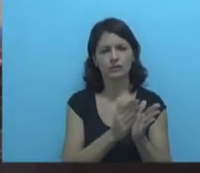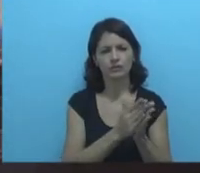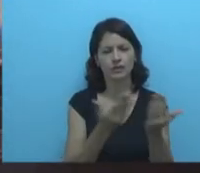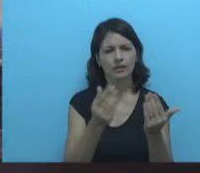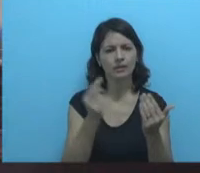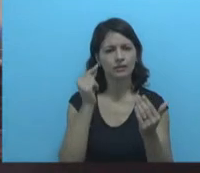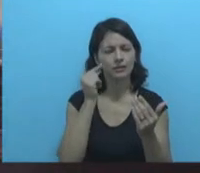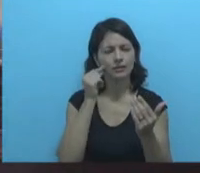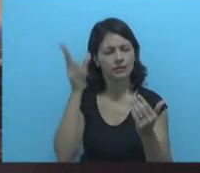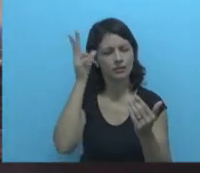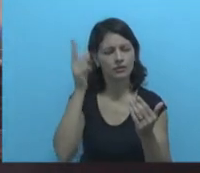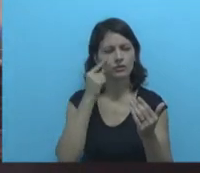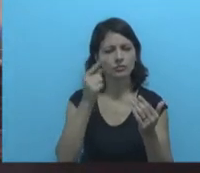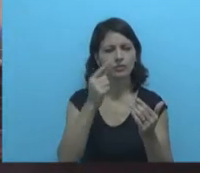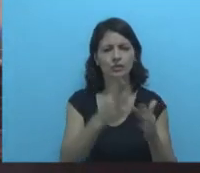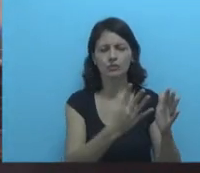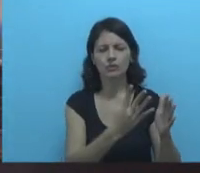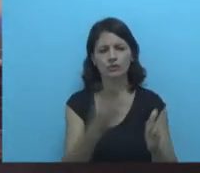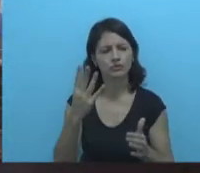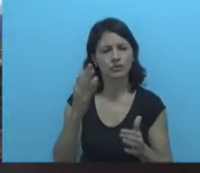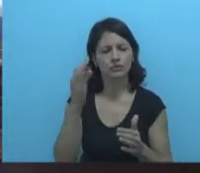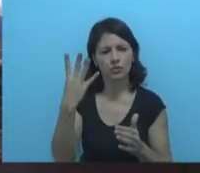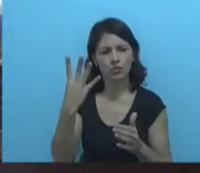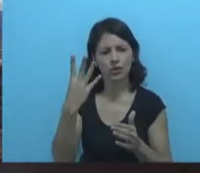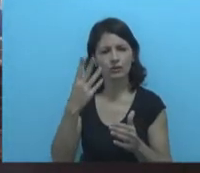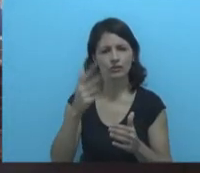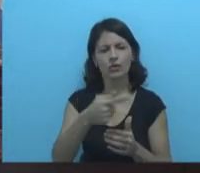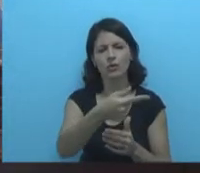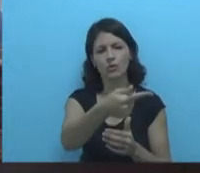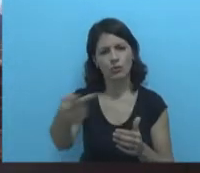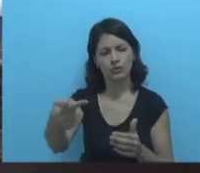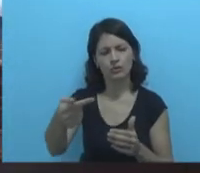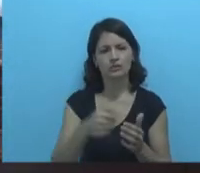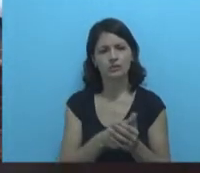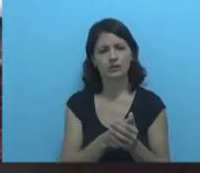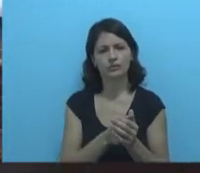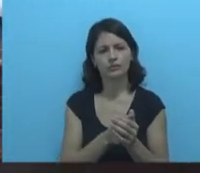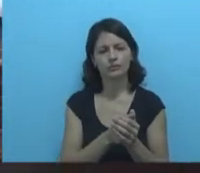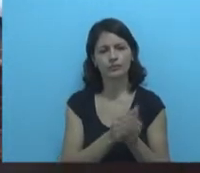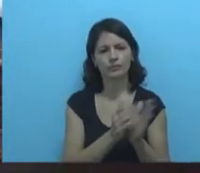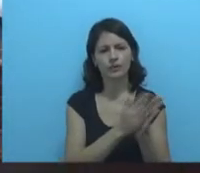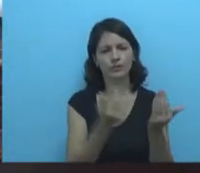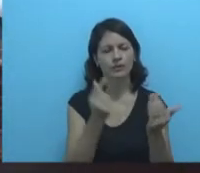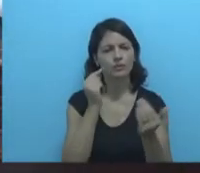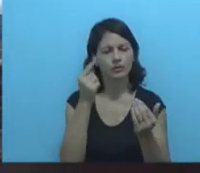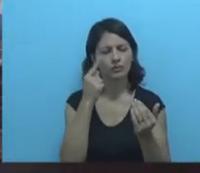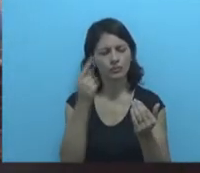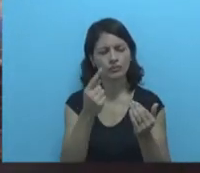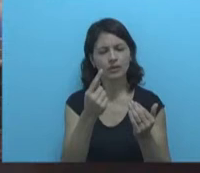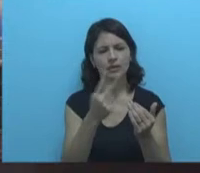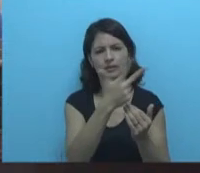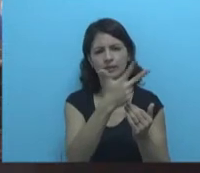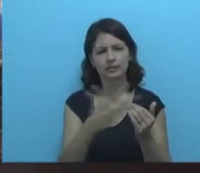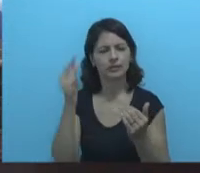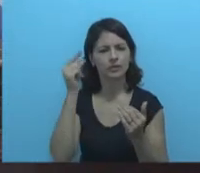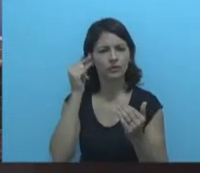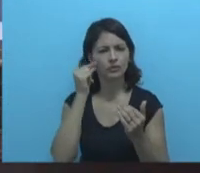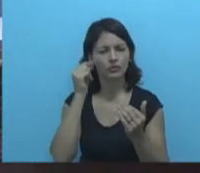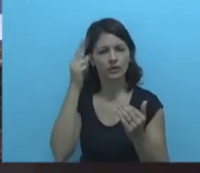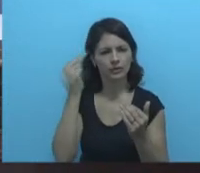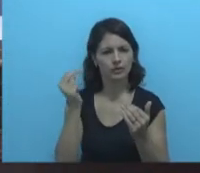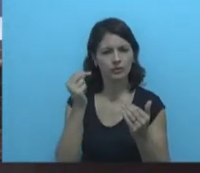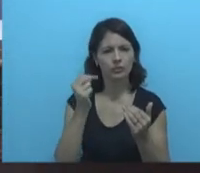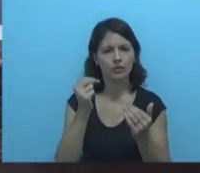Expediente 38.404, diputada Mahmoud, preferencia para una sesión. Expediente 41.349, diputada